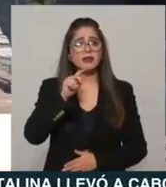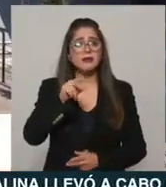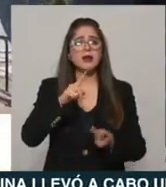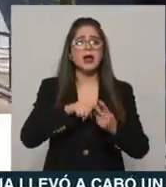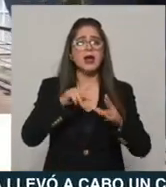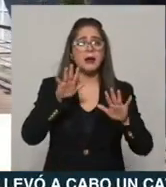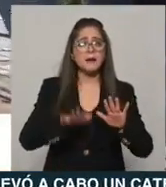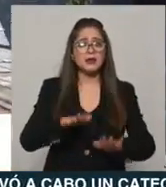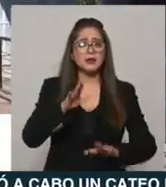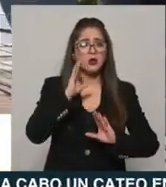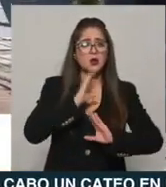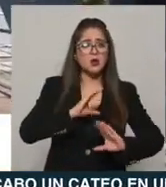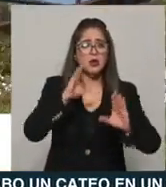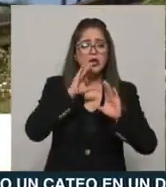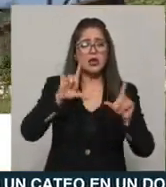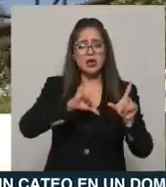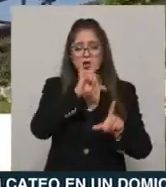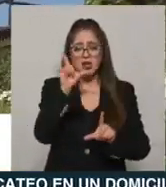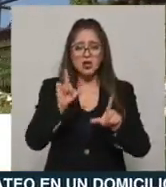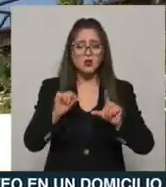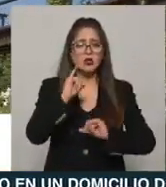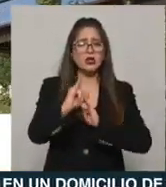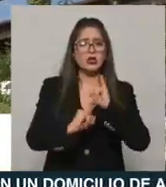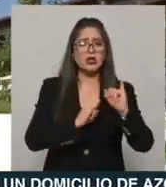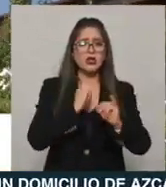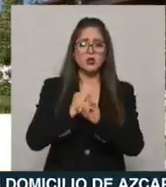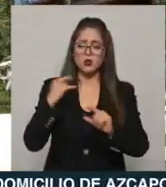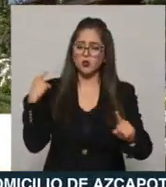de talla nacional e internacional durante todo